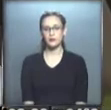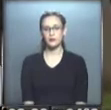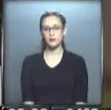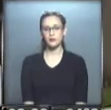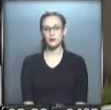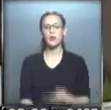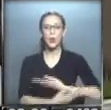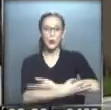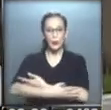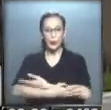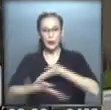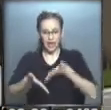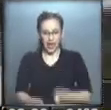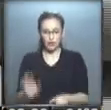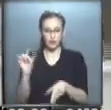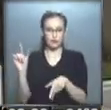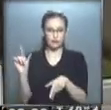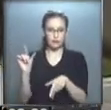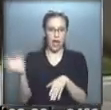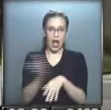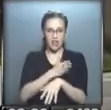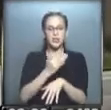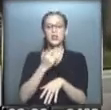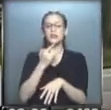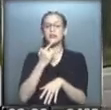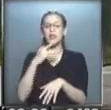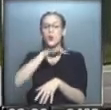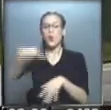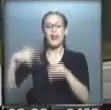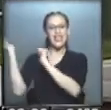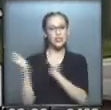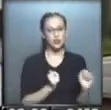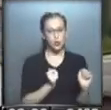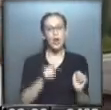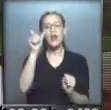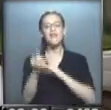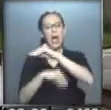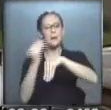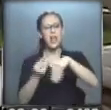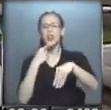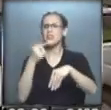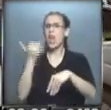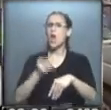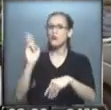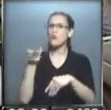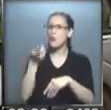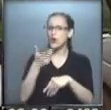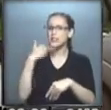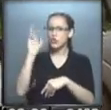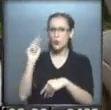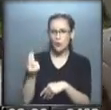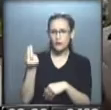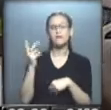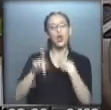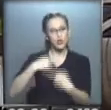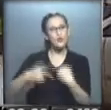El bebé prematuro que nació en el Hospital Enrique Herril de Escobar, cuyos familiares denunciaron que había sido dado por muerto, sigue en estado